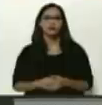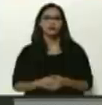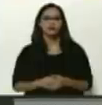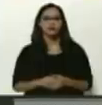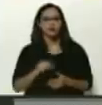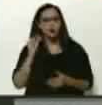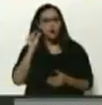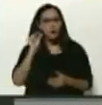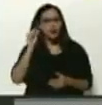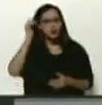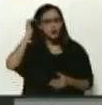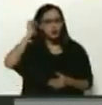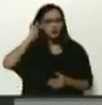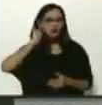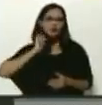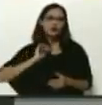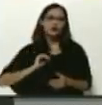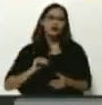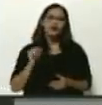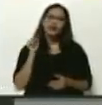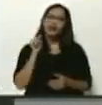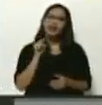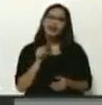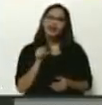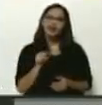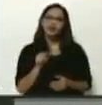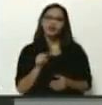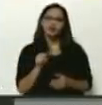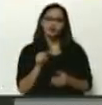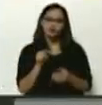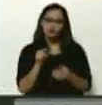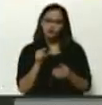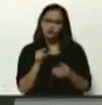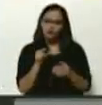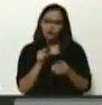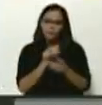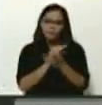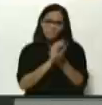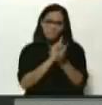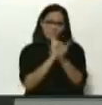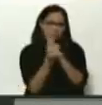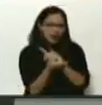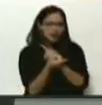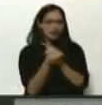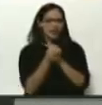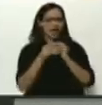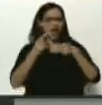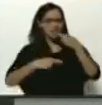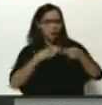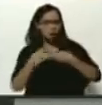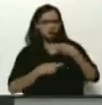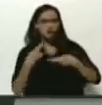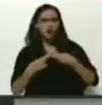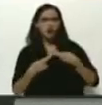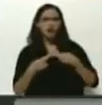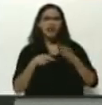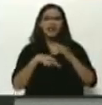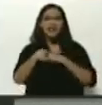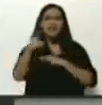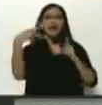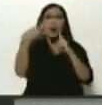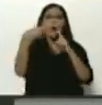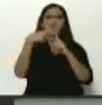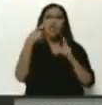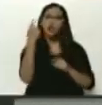llegó un momento que ellos pasaban la revolución, tenía gente que iba a los hoteles uno por